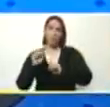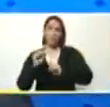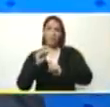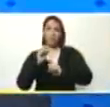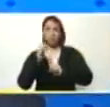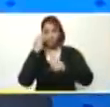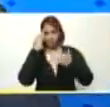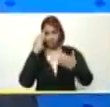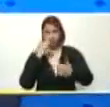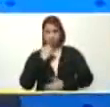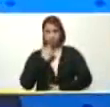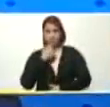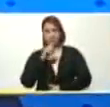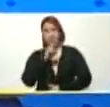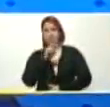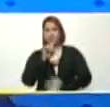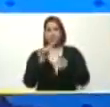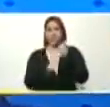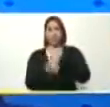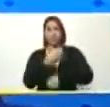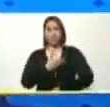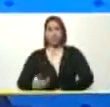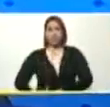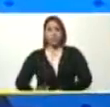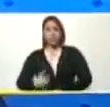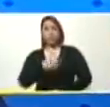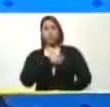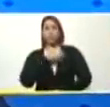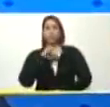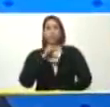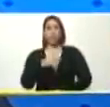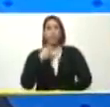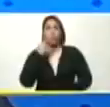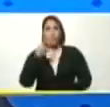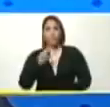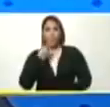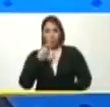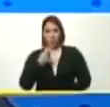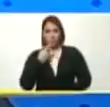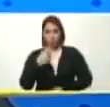y vicepresidente de Soberanía Política del Gobierno Bolivariano.